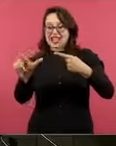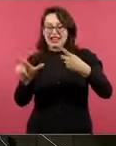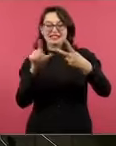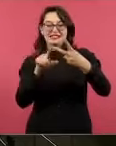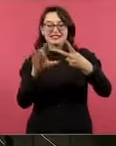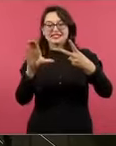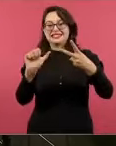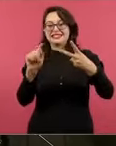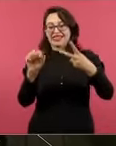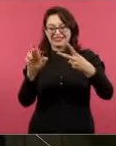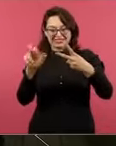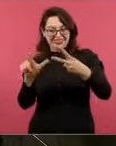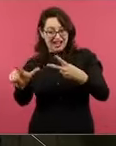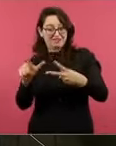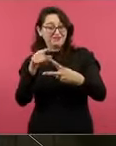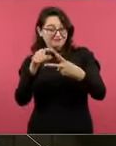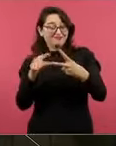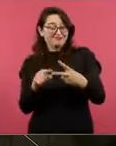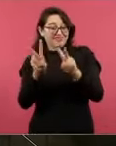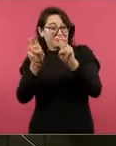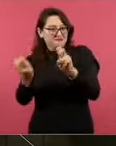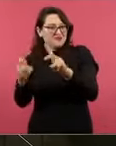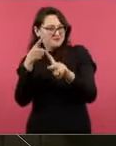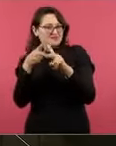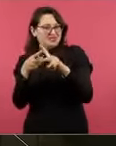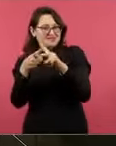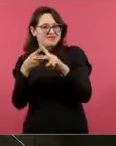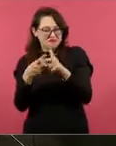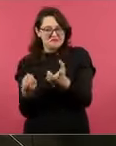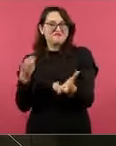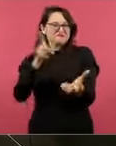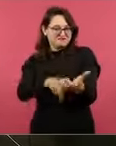La estructura de proyectos por